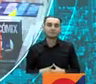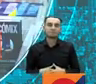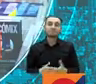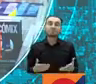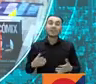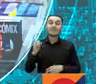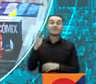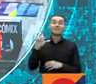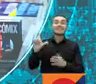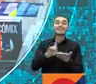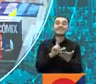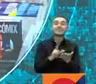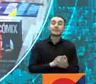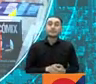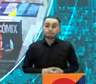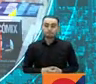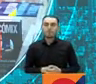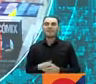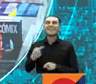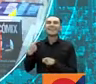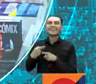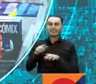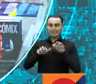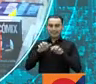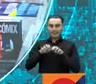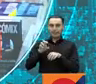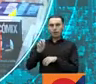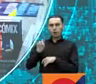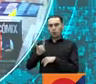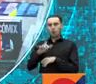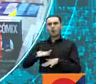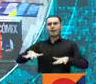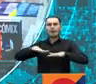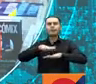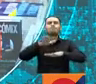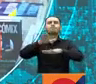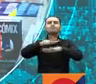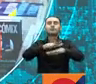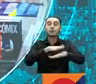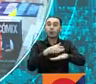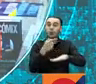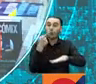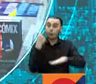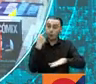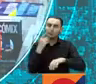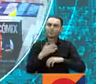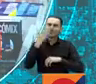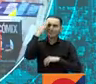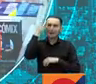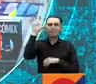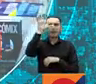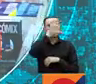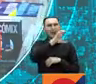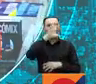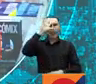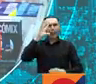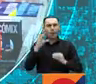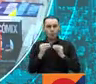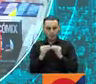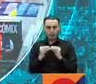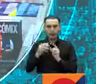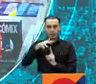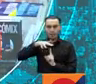En la Feria del Libro, el exsecretario de Naciones Unidas, Ban Ki-moon, hizo un llamado de atención para que los países cumplan con los acuerdos de cambio